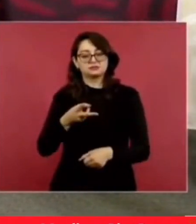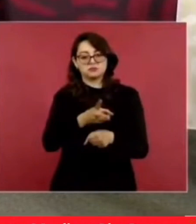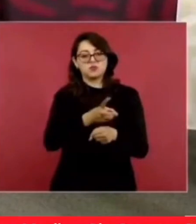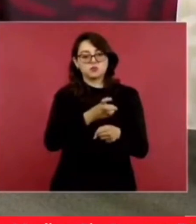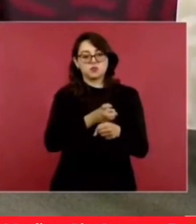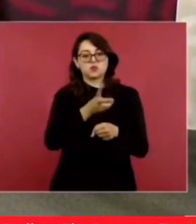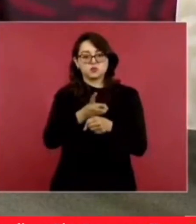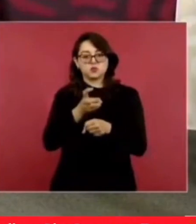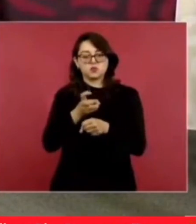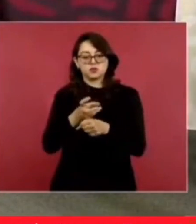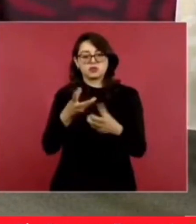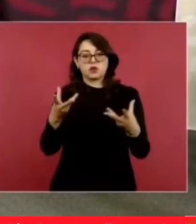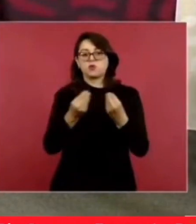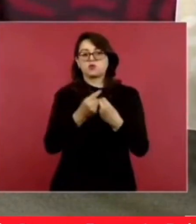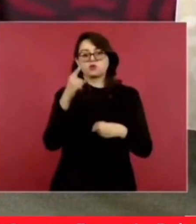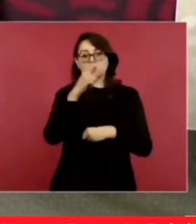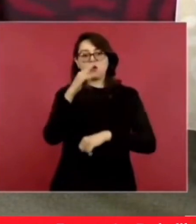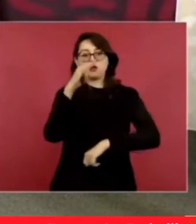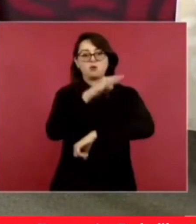Felipe Ángeles.